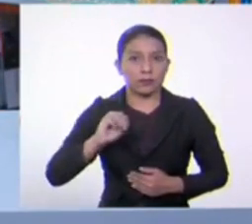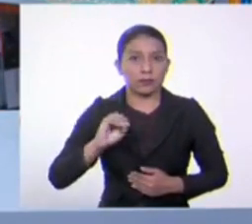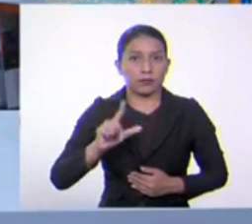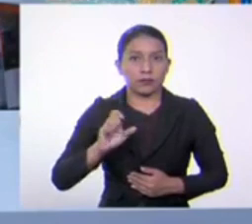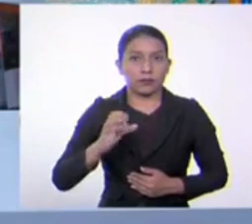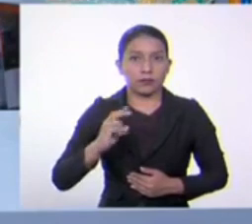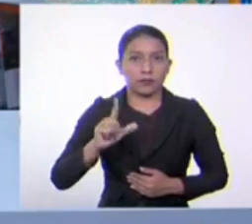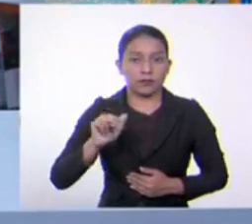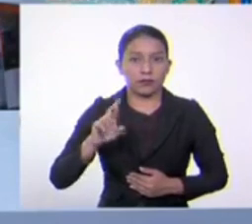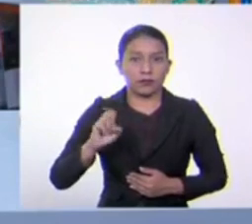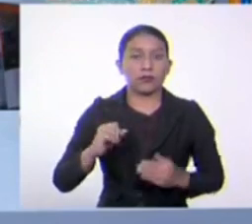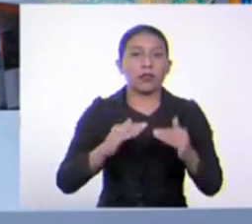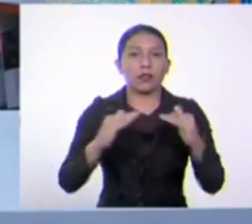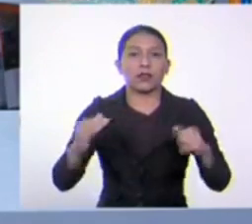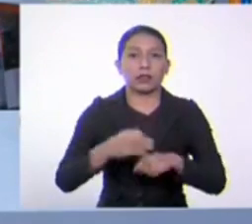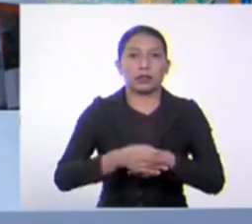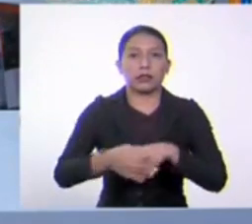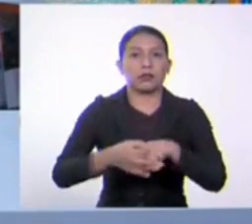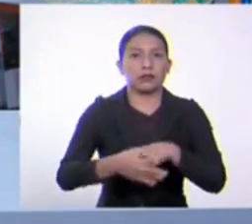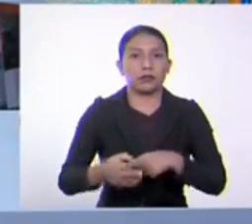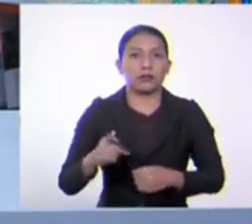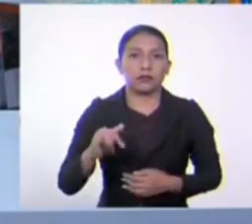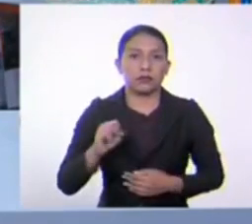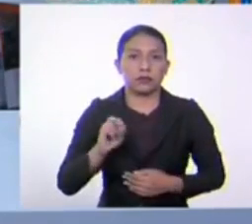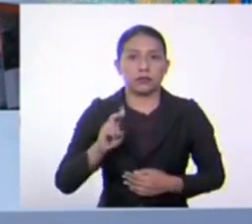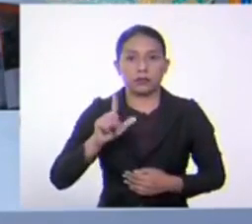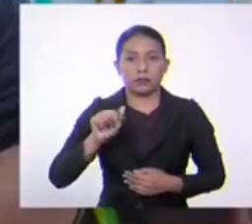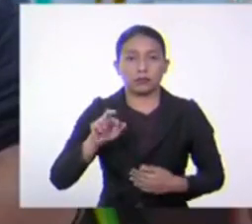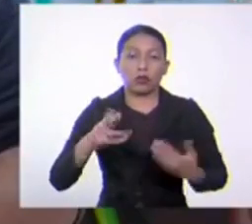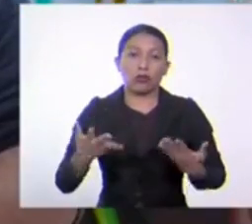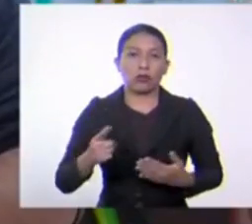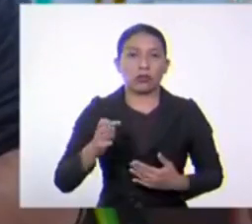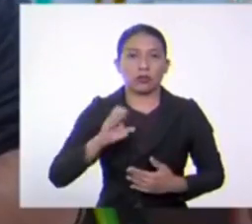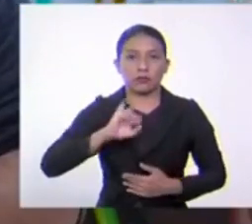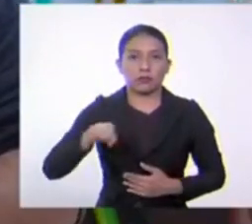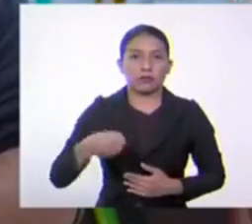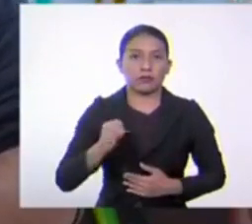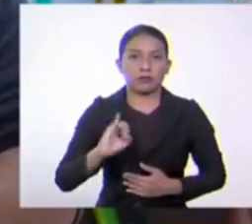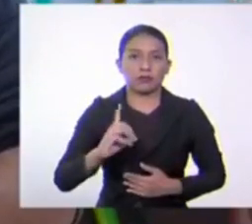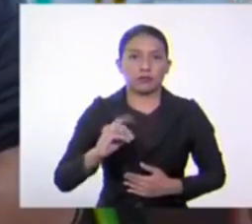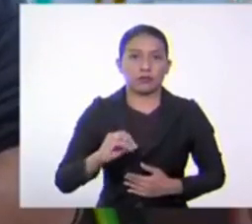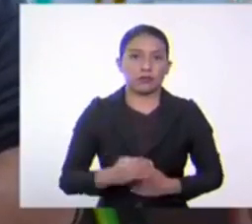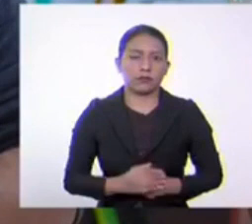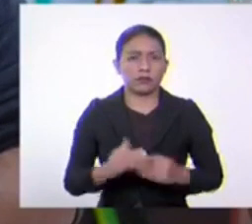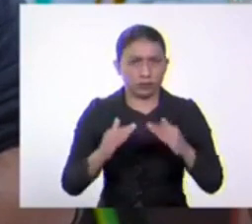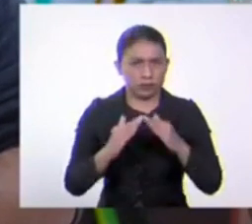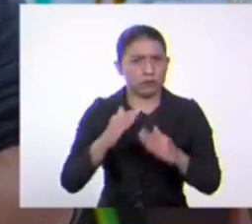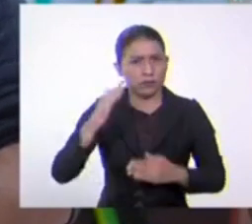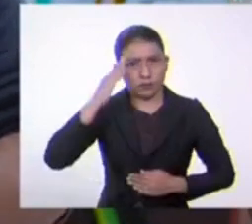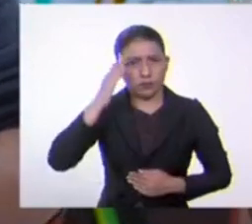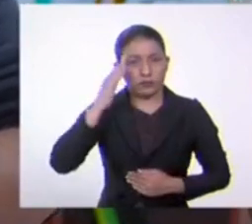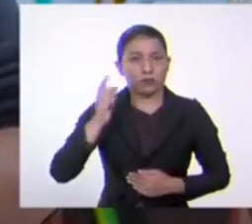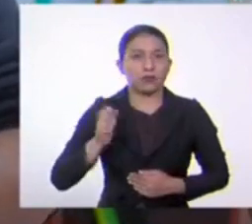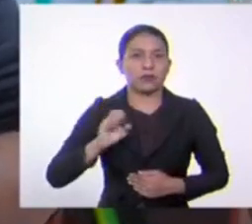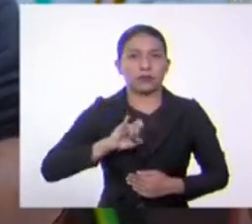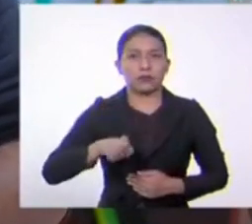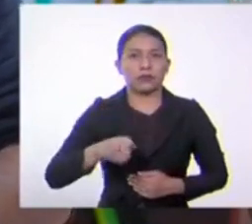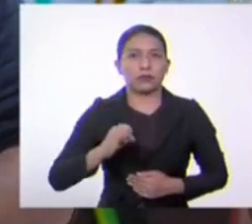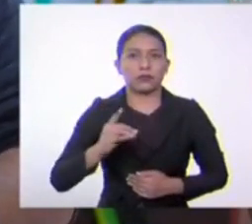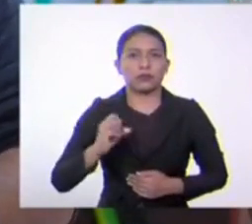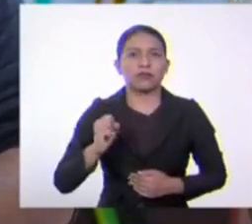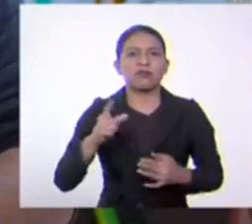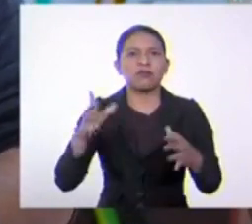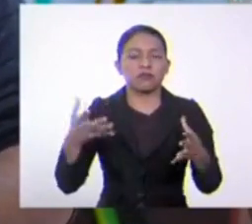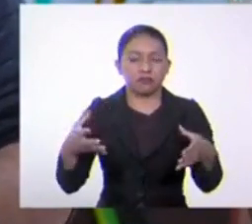nivel celular y tisular o de tejido. Sabemos que los tejidos son un conjunto